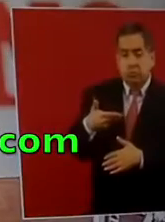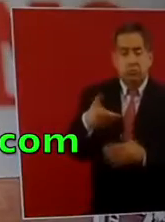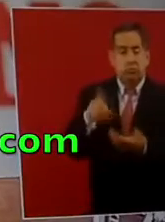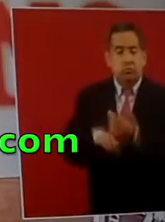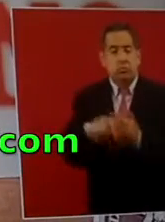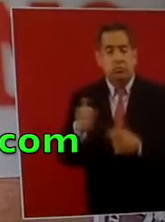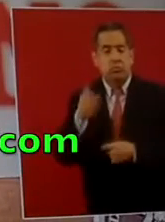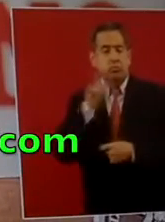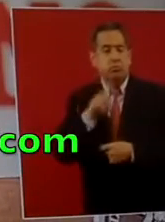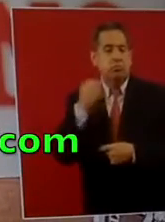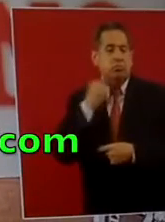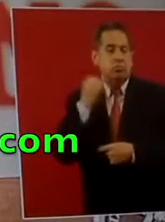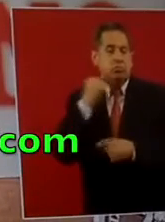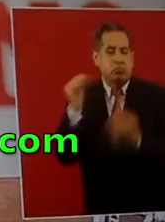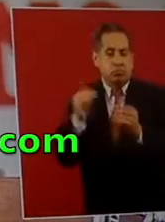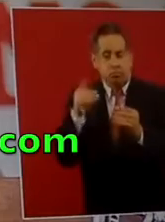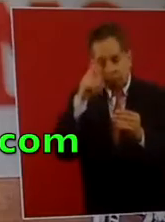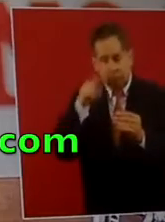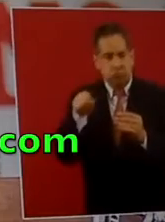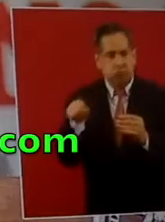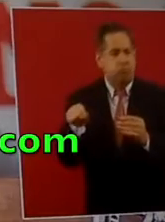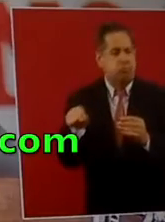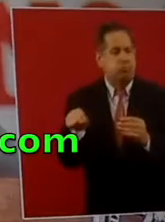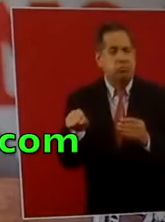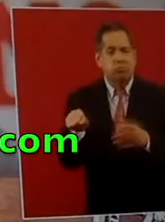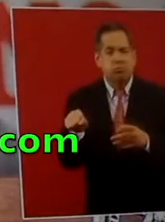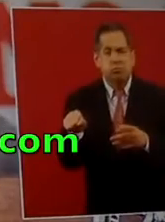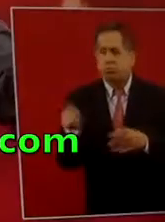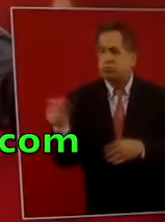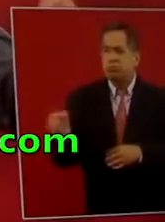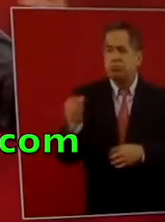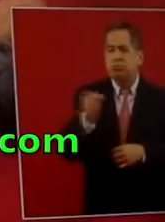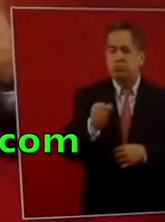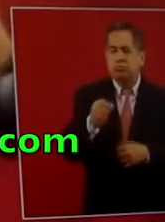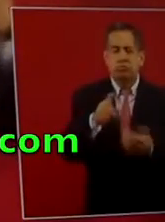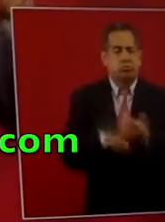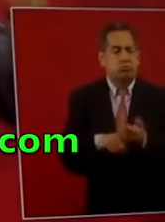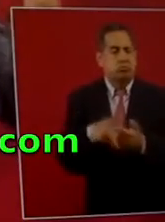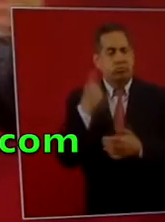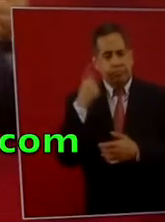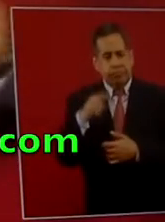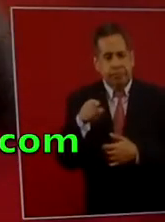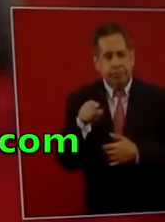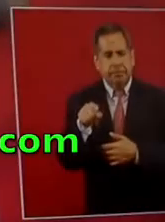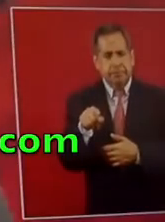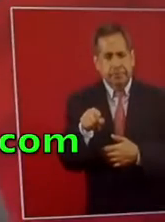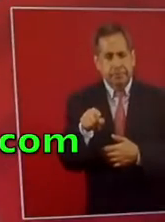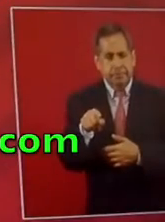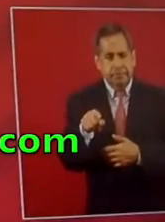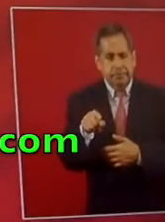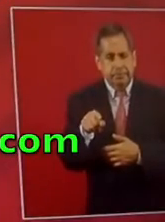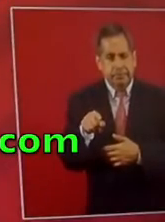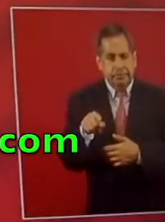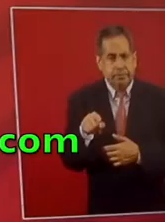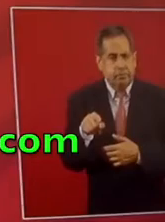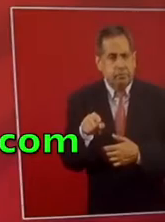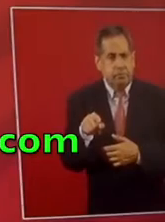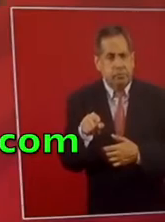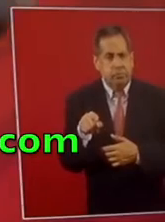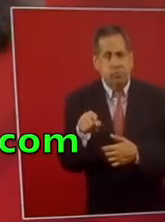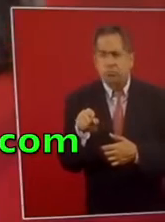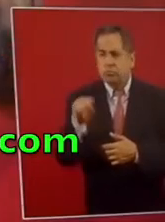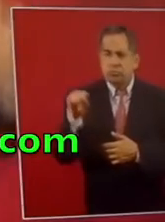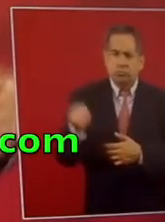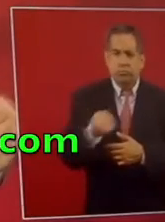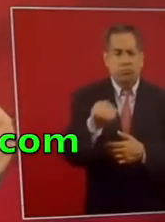indígena tiene el interés aunado a la situación social, a la perfección también en lo que es este patrimonio. Muy